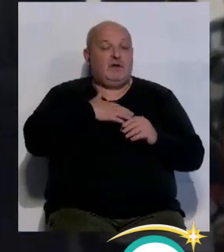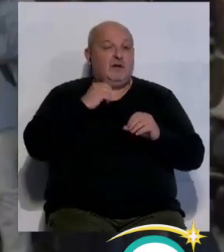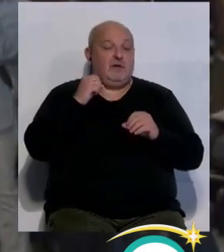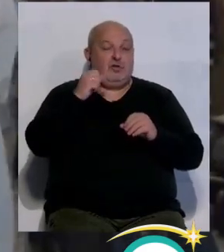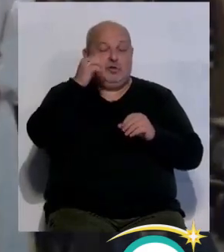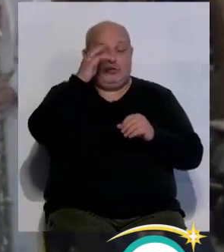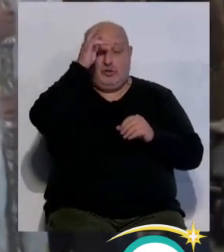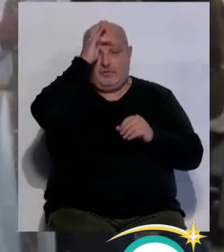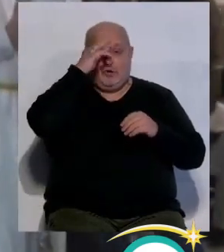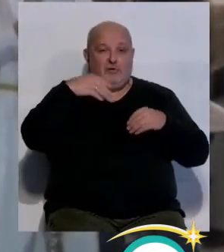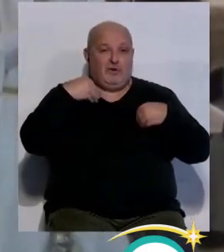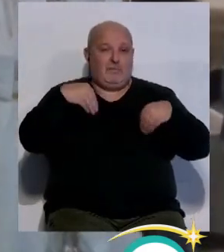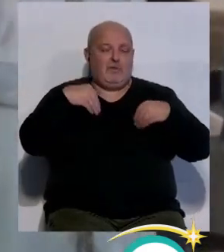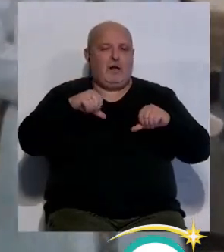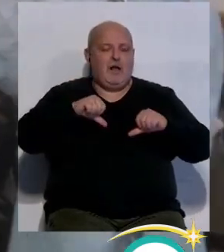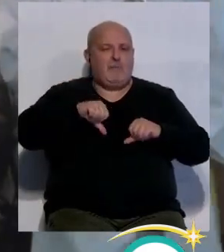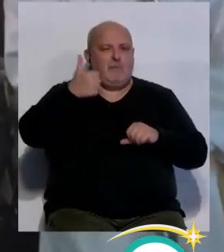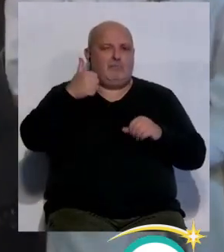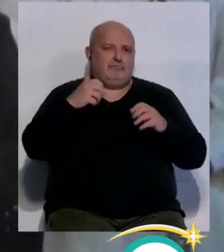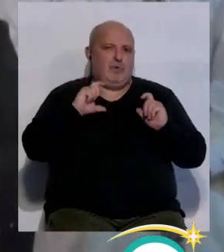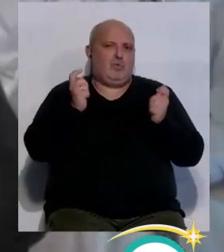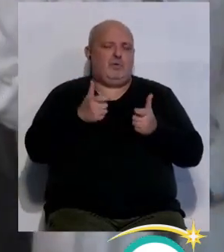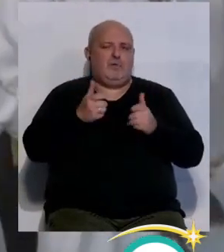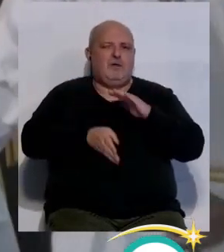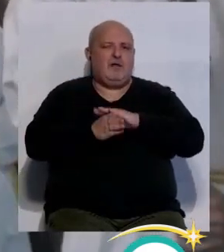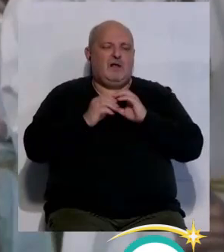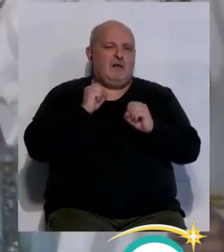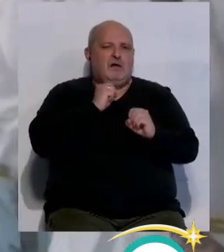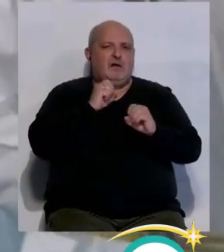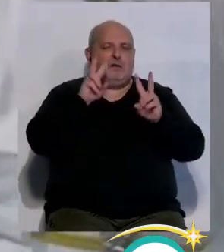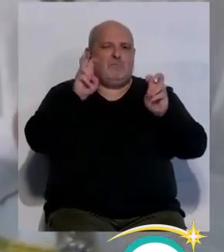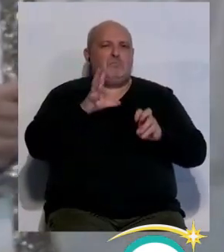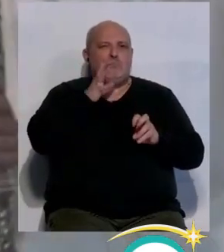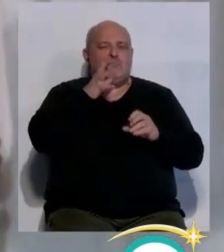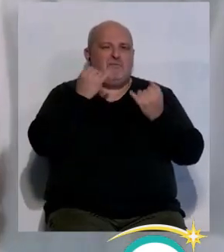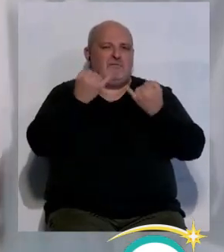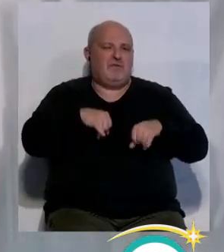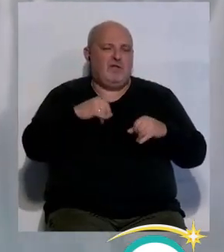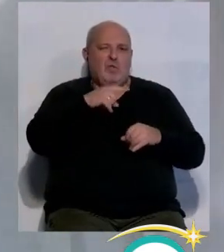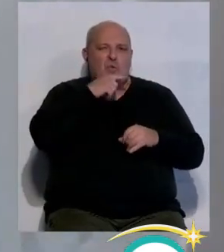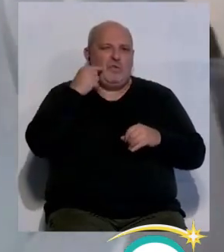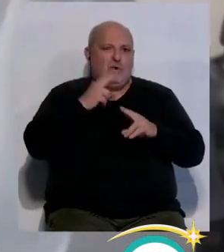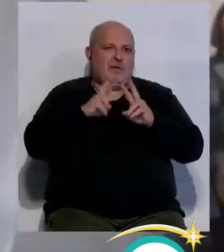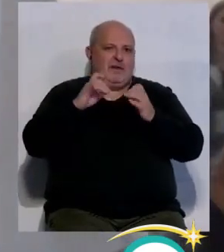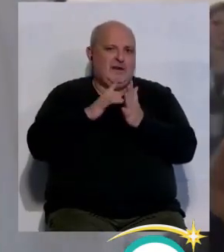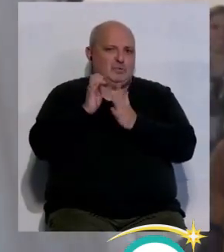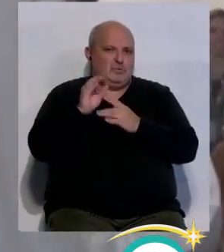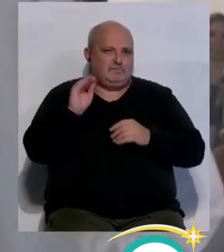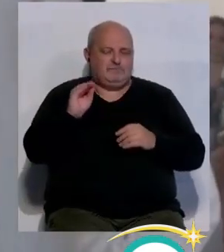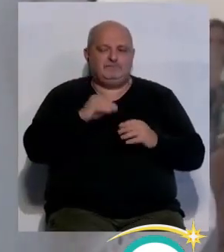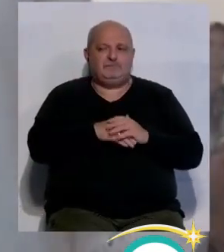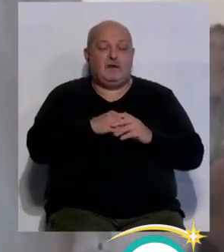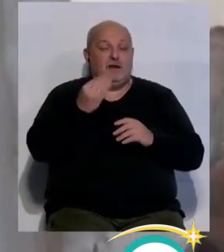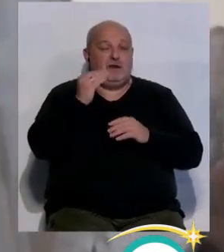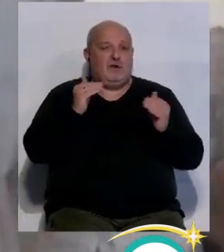del Domingo de Ramos aprobó en Cabildo celebrar esta salida procesional con motivo de la festividad del Dulce Nombre de Jesús. La imagen